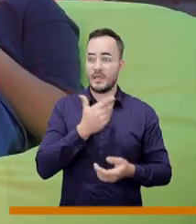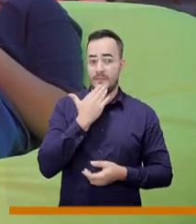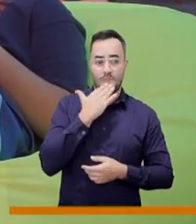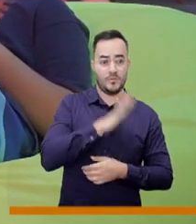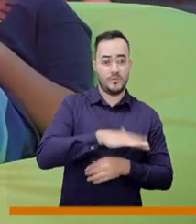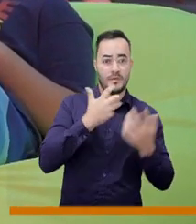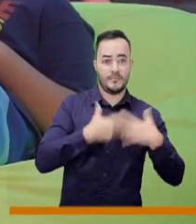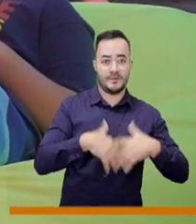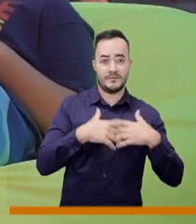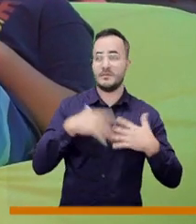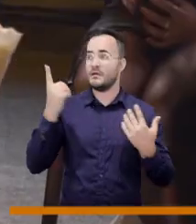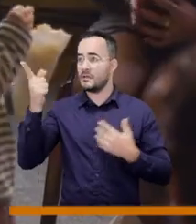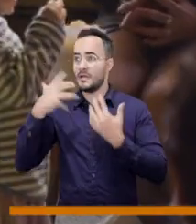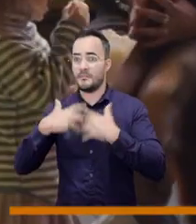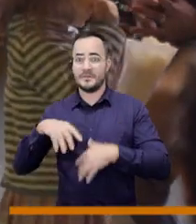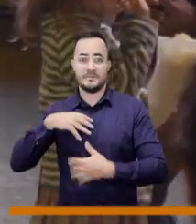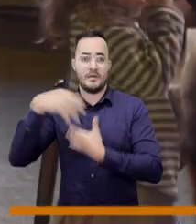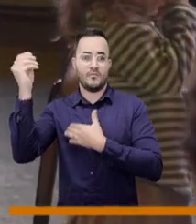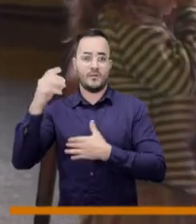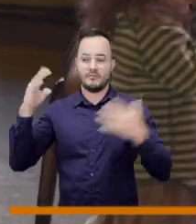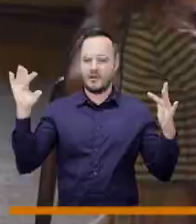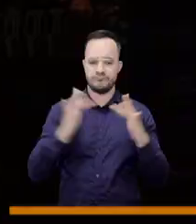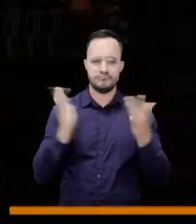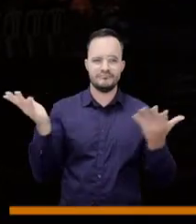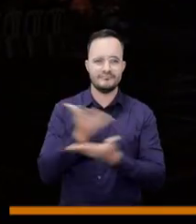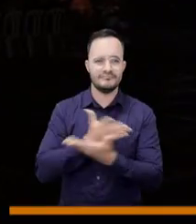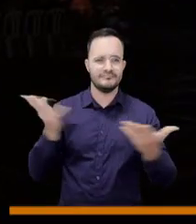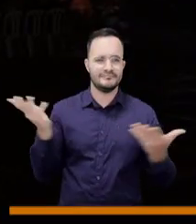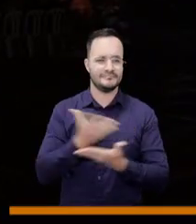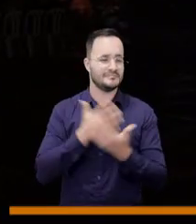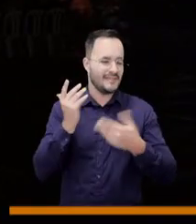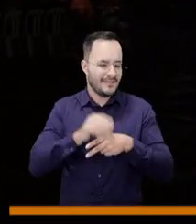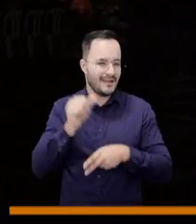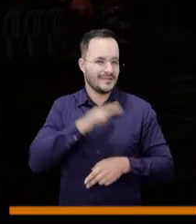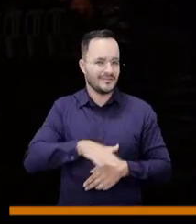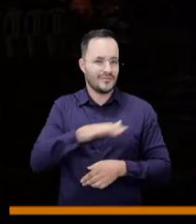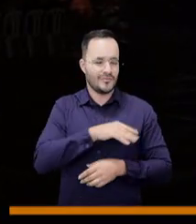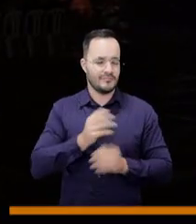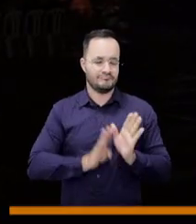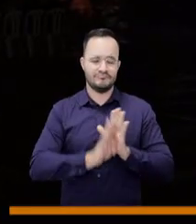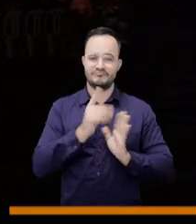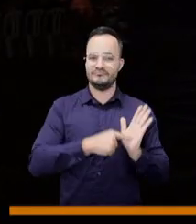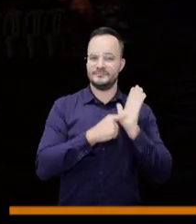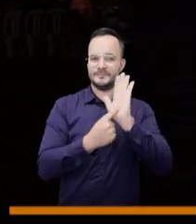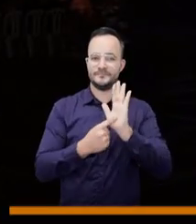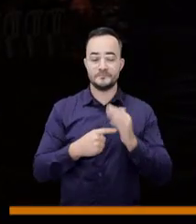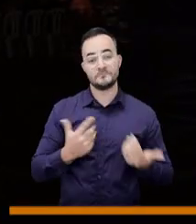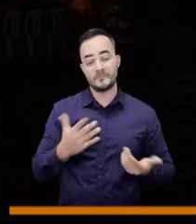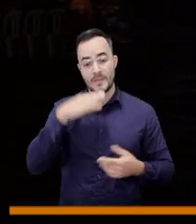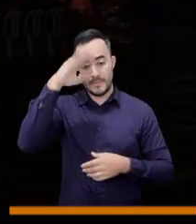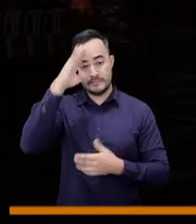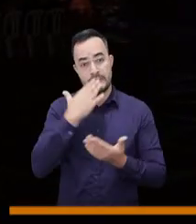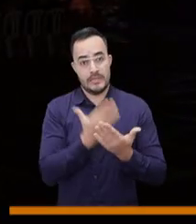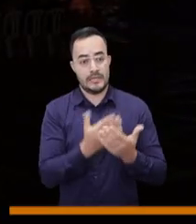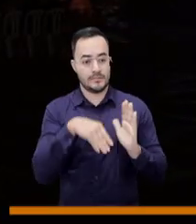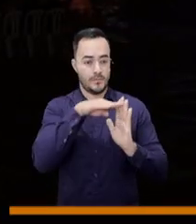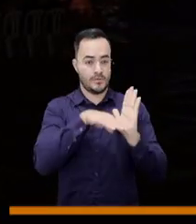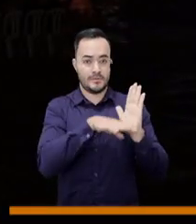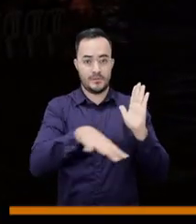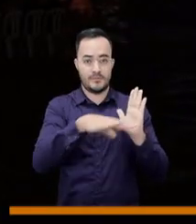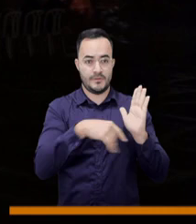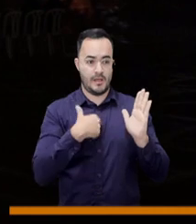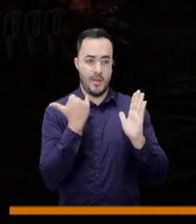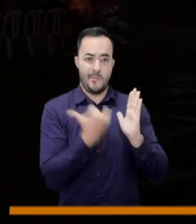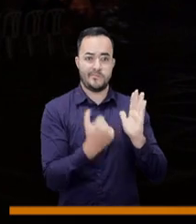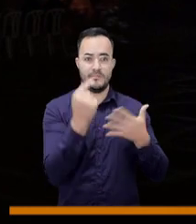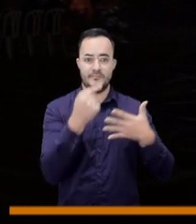las productoras nacionales y locales y nuestro talento local. Y hoy en Medellín encontramos, gracias a esa política y al trabajo que hemos